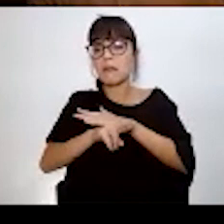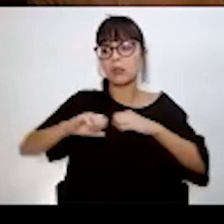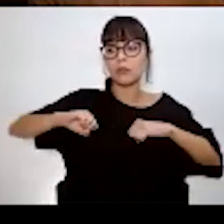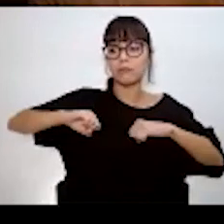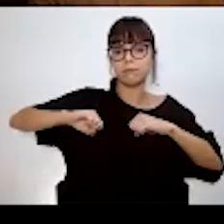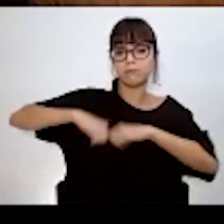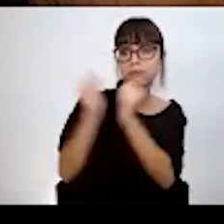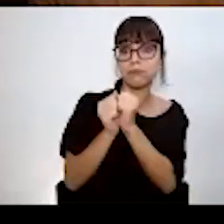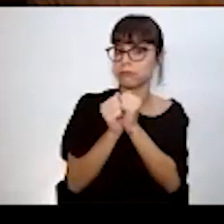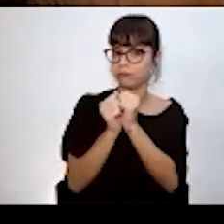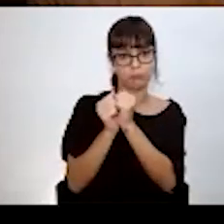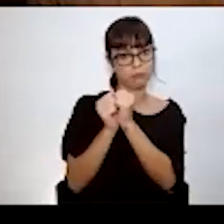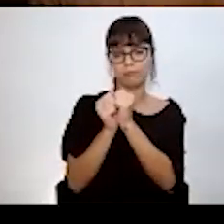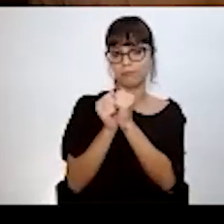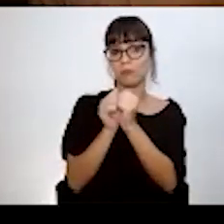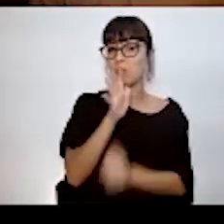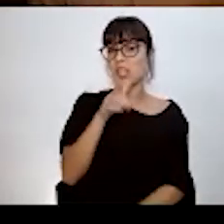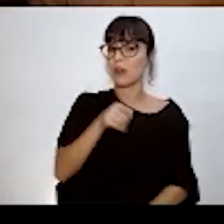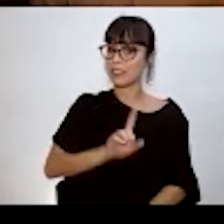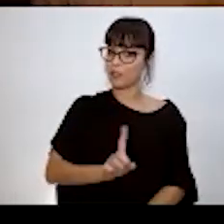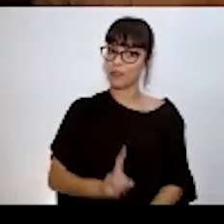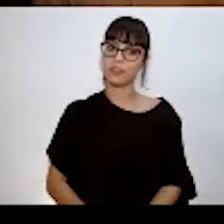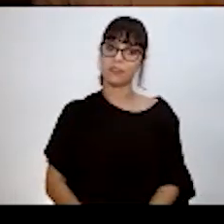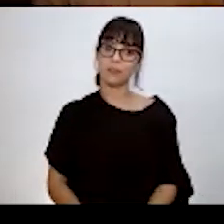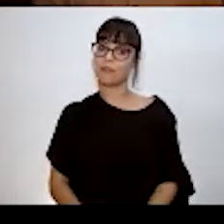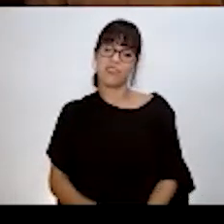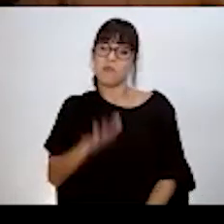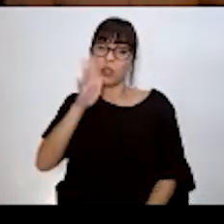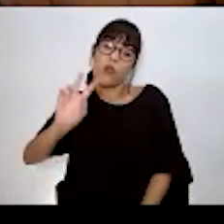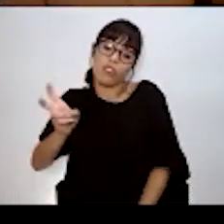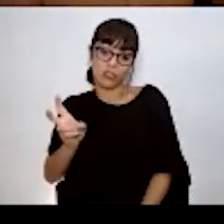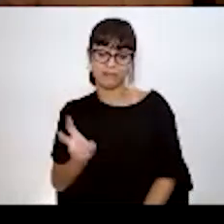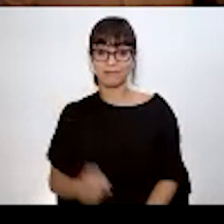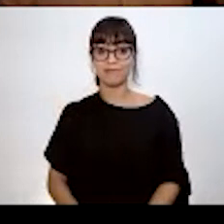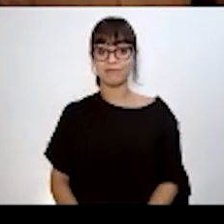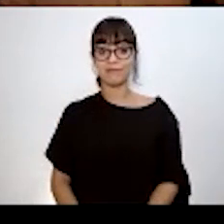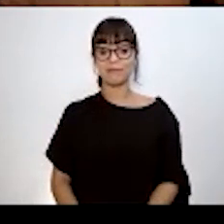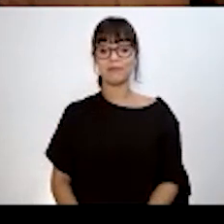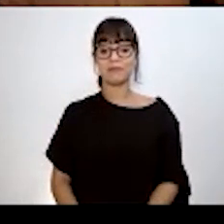tipo de violencia. Deben ser otro tipo de circunstancias.